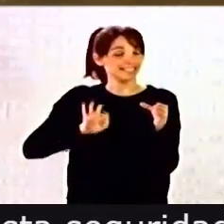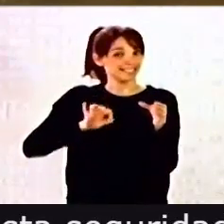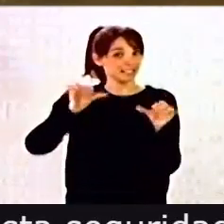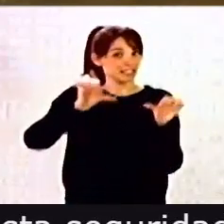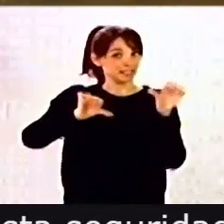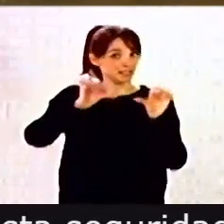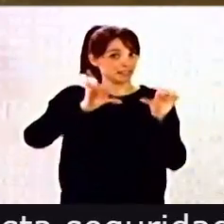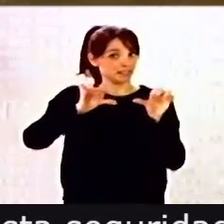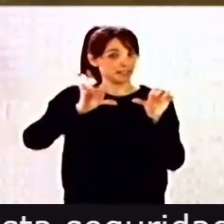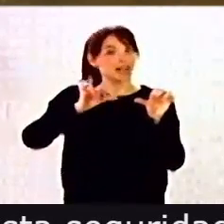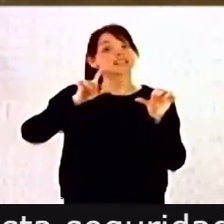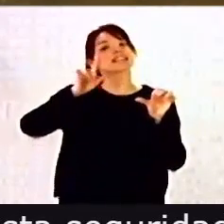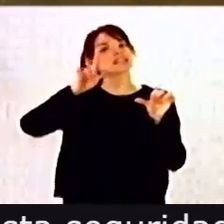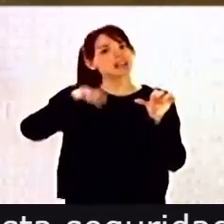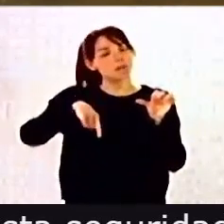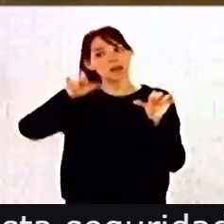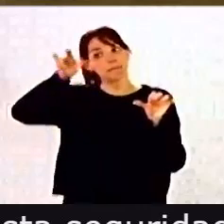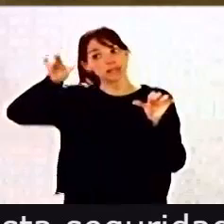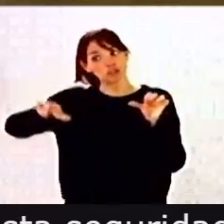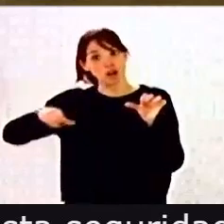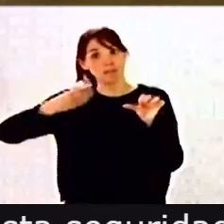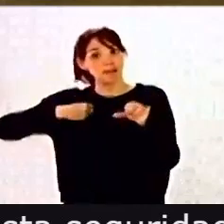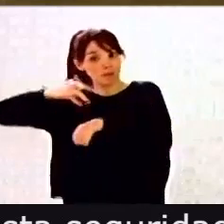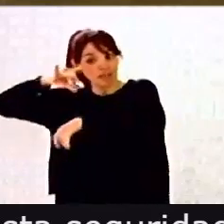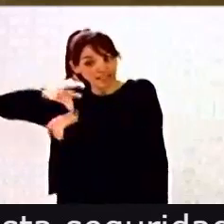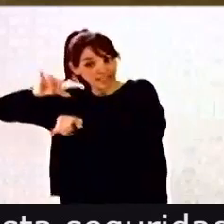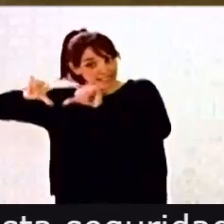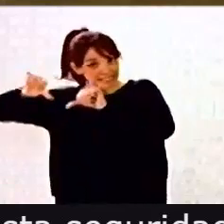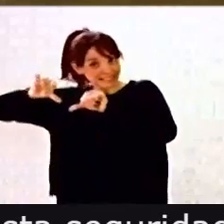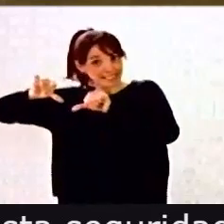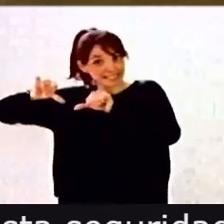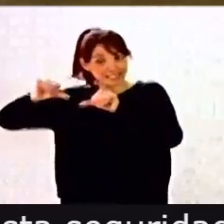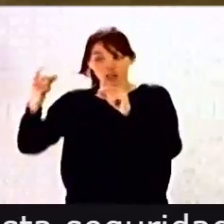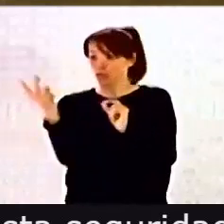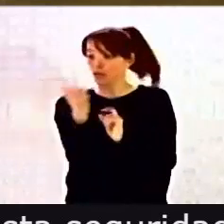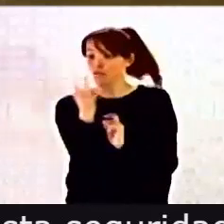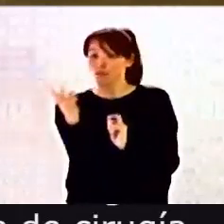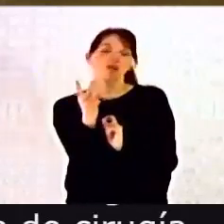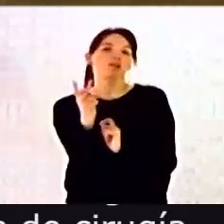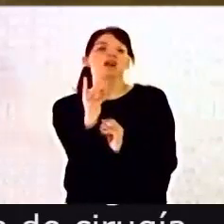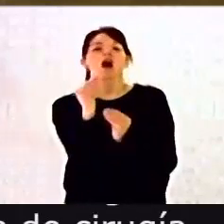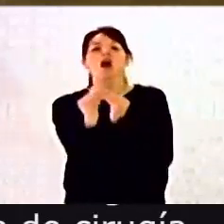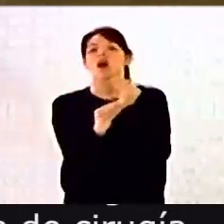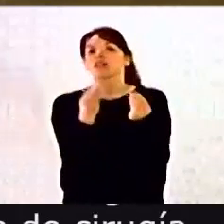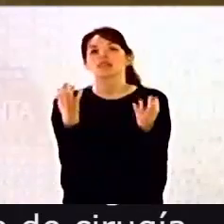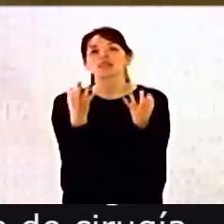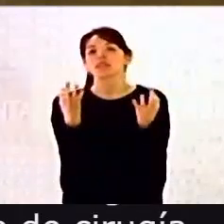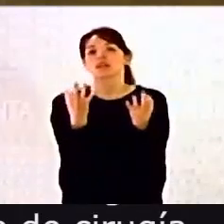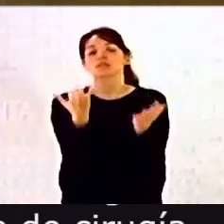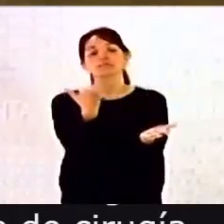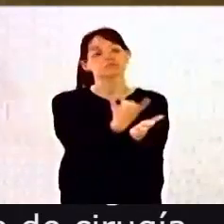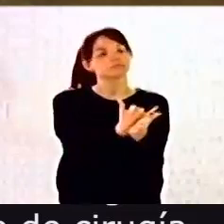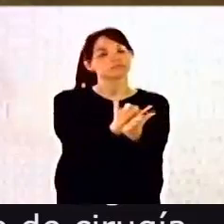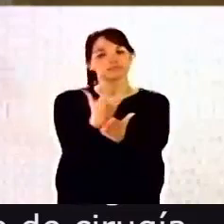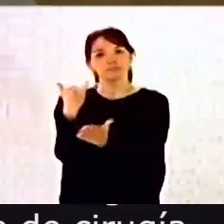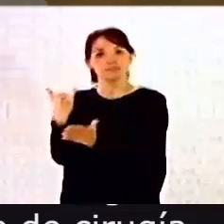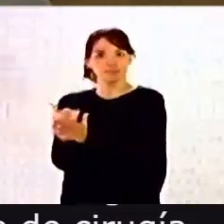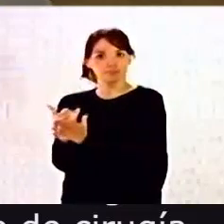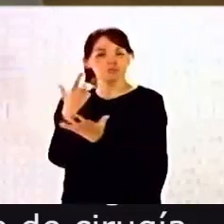como al paciente que se va a someter a la cirugía vamos a realizarles test